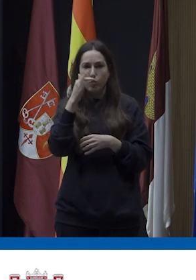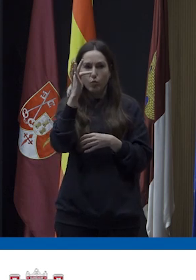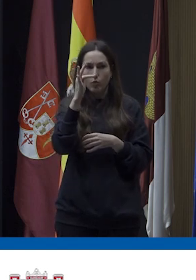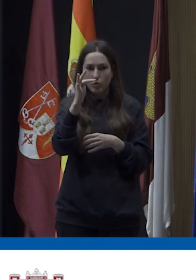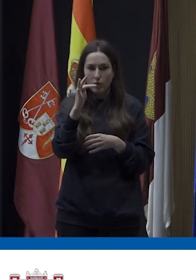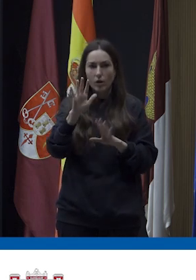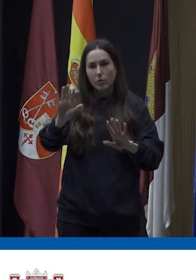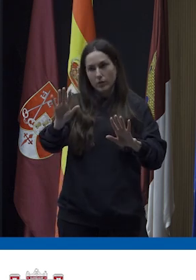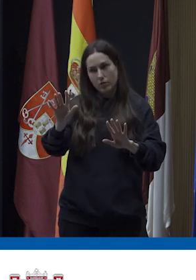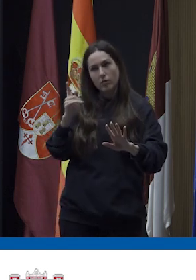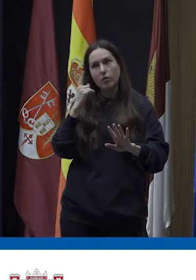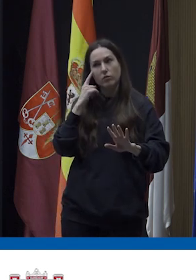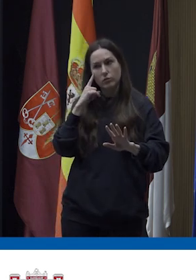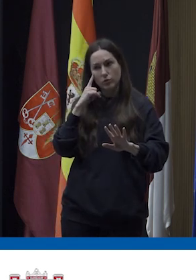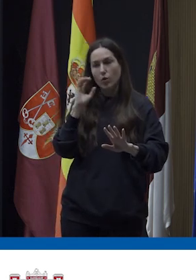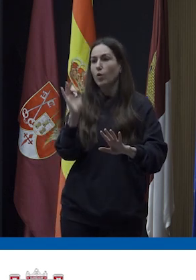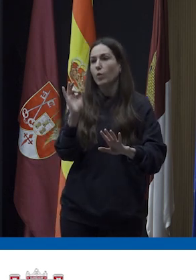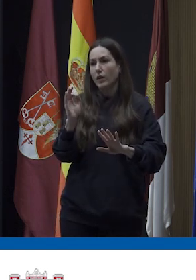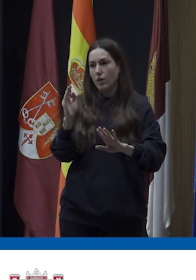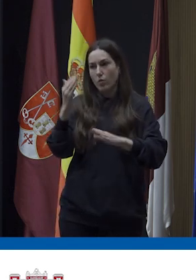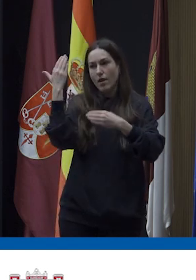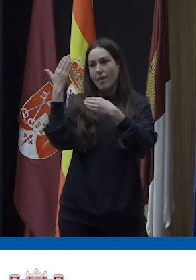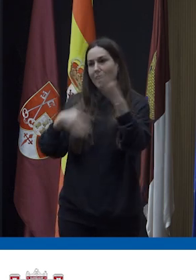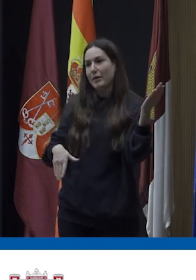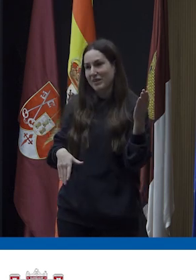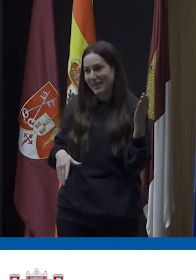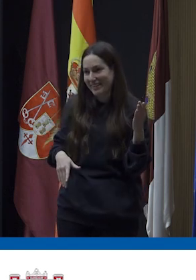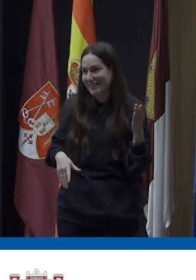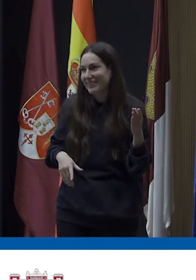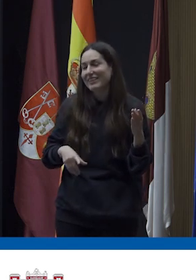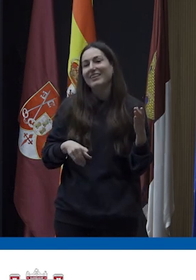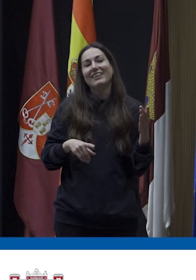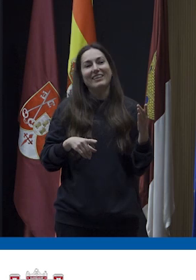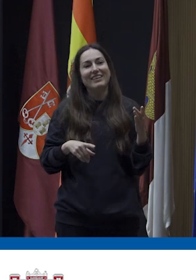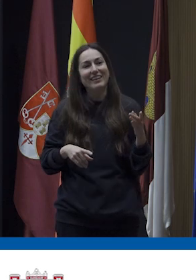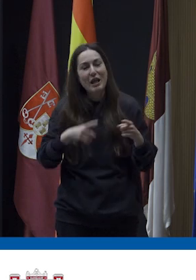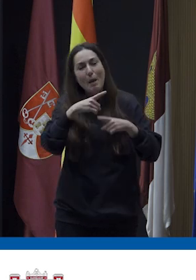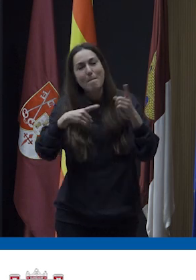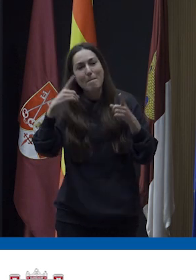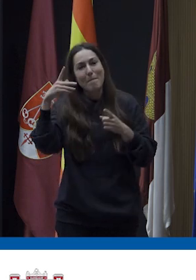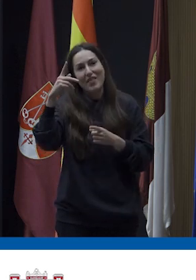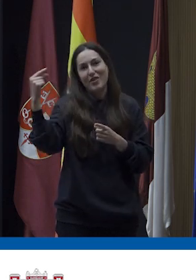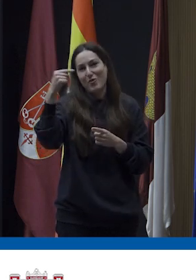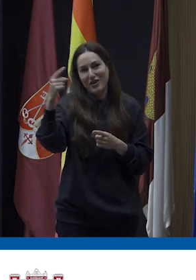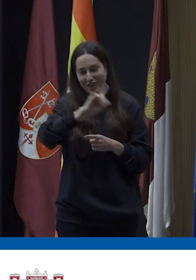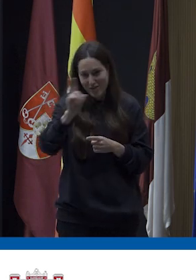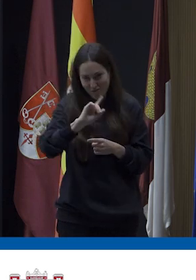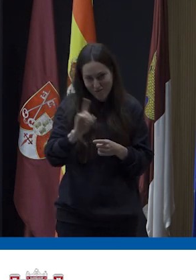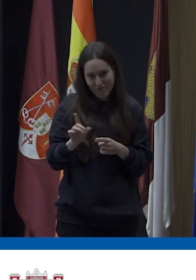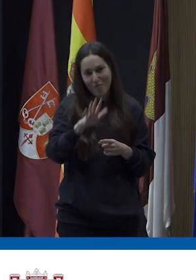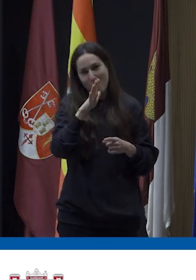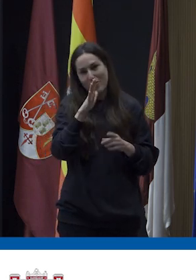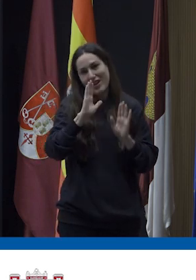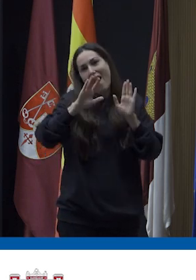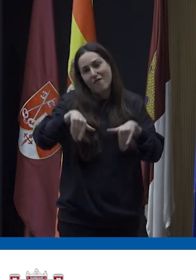con el límite. Es decir, frutos secos no coman ni medio kilo, esto tiene que tener un límite, si no pasamos fácilmente